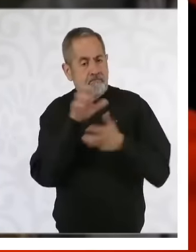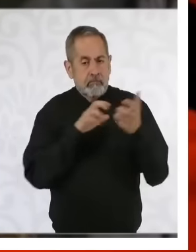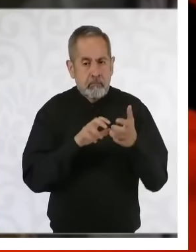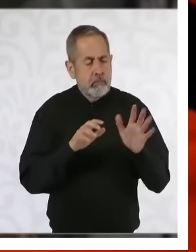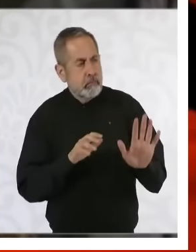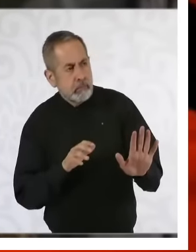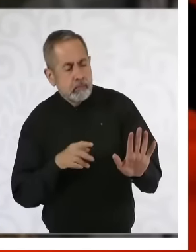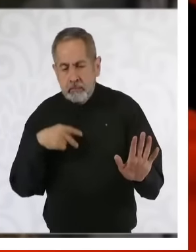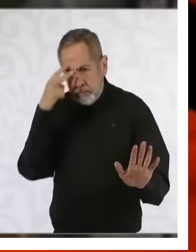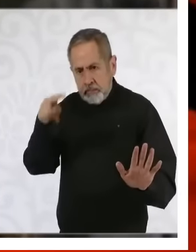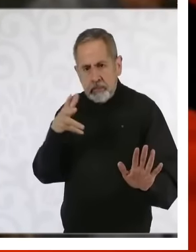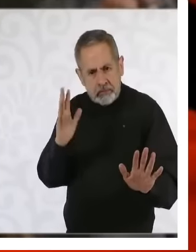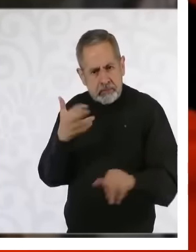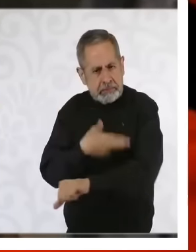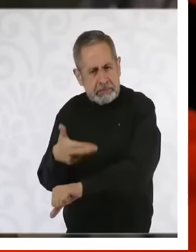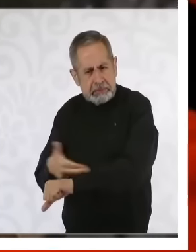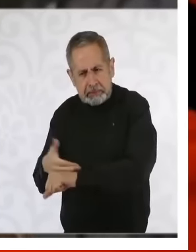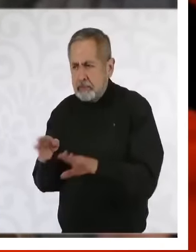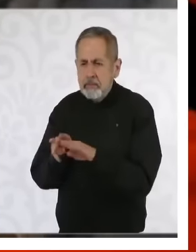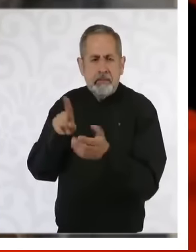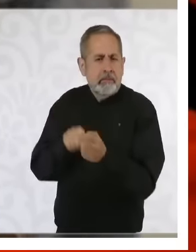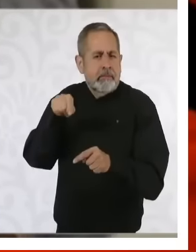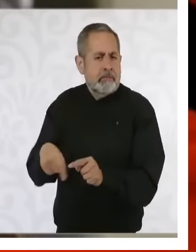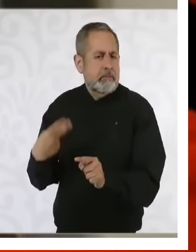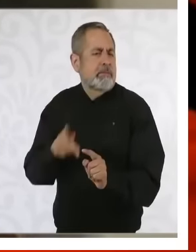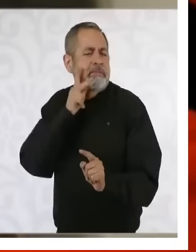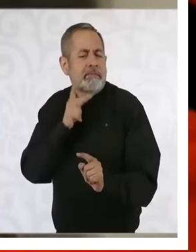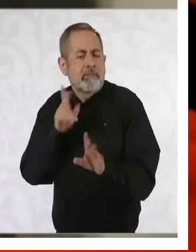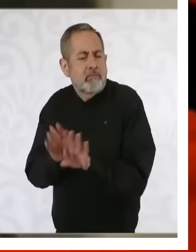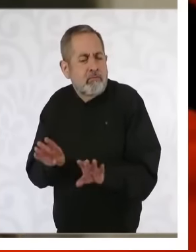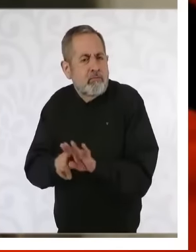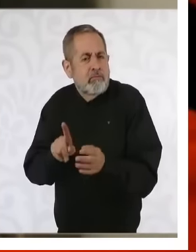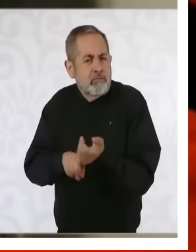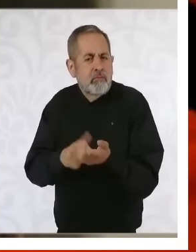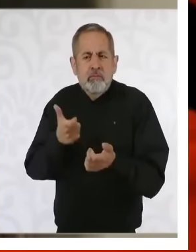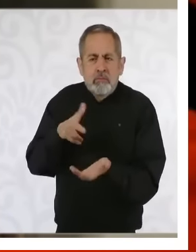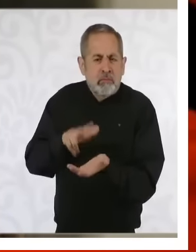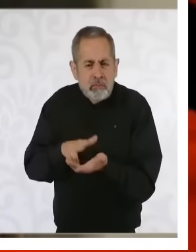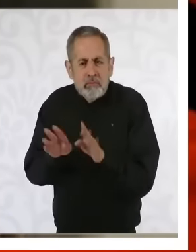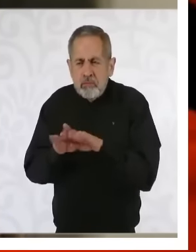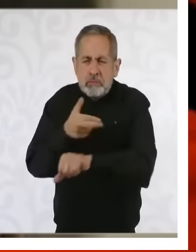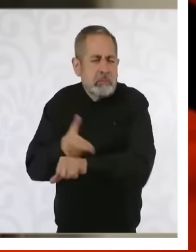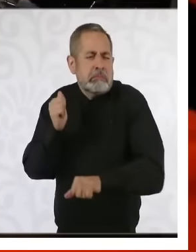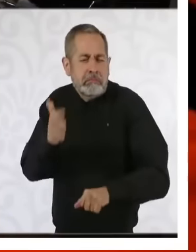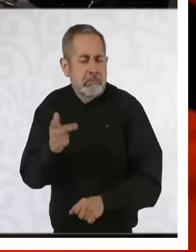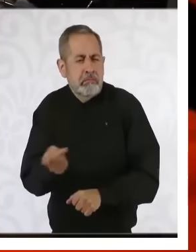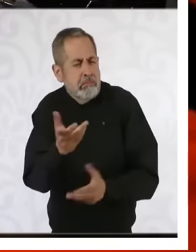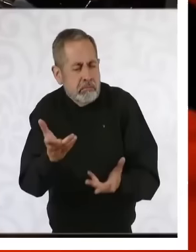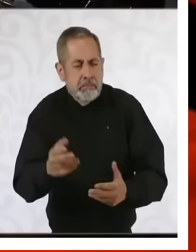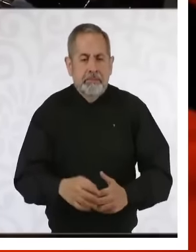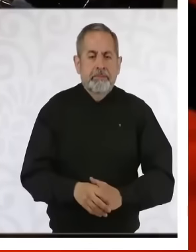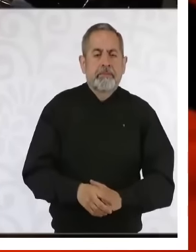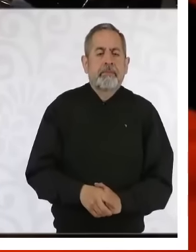activó las coberturas para la mezcla mexicana, por cuánto, si tiene el precio, el monto. Sí, lo